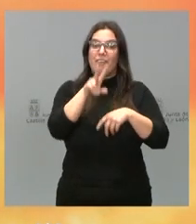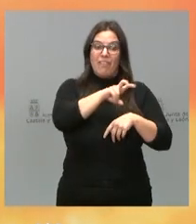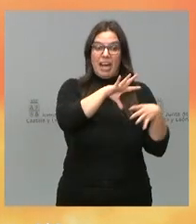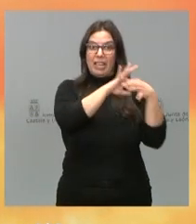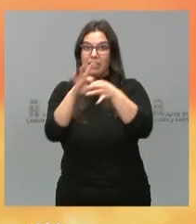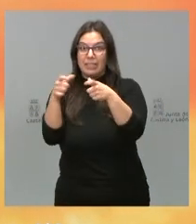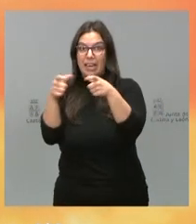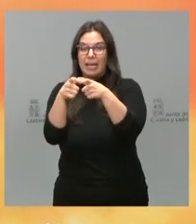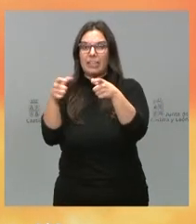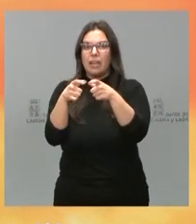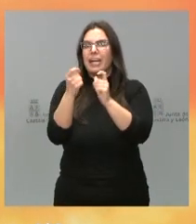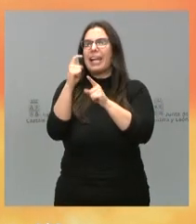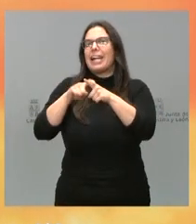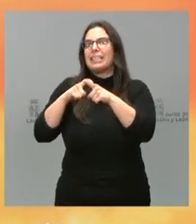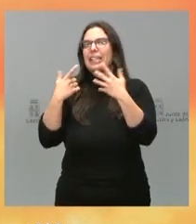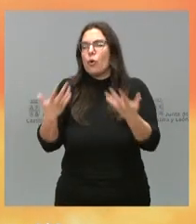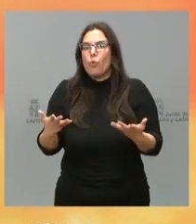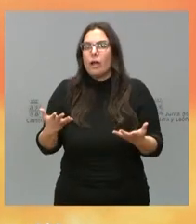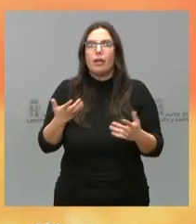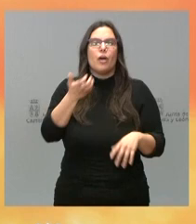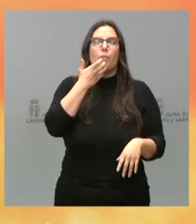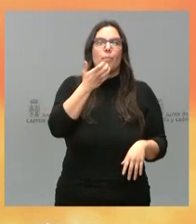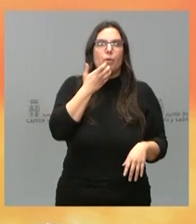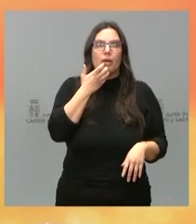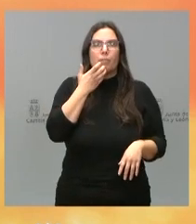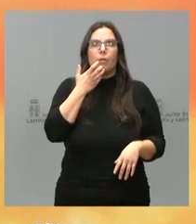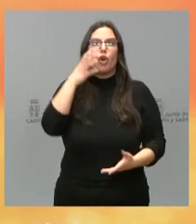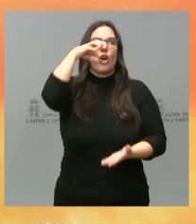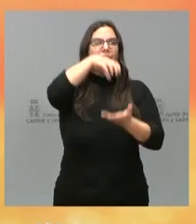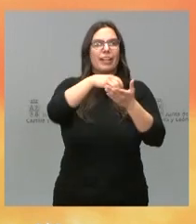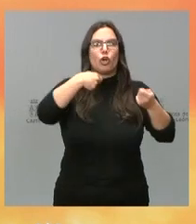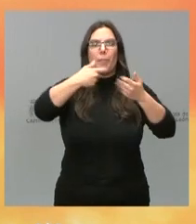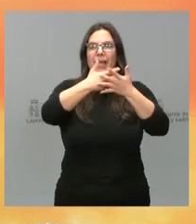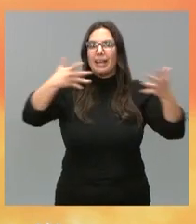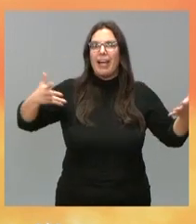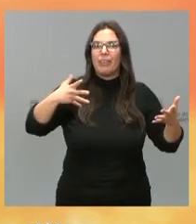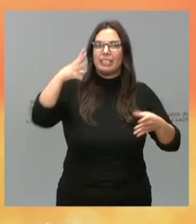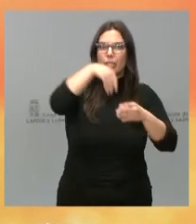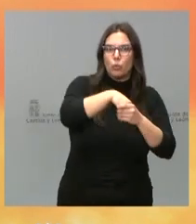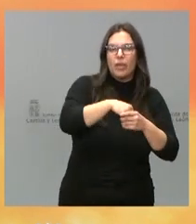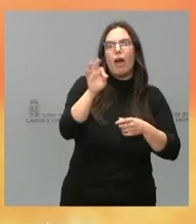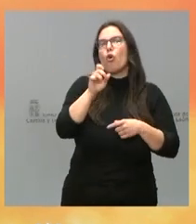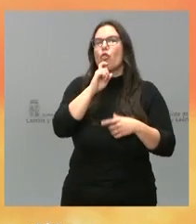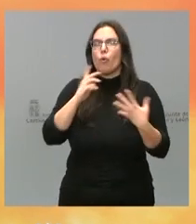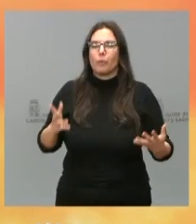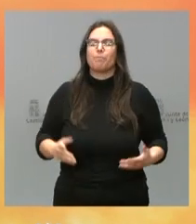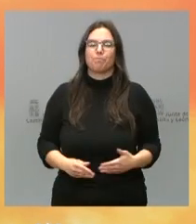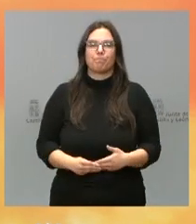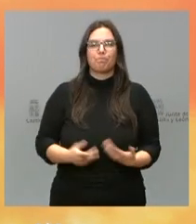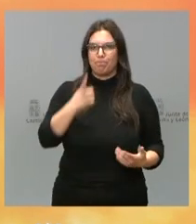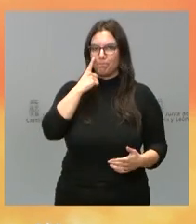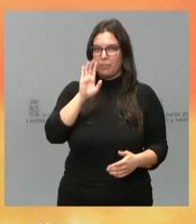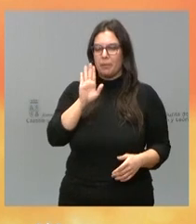sumarse a esta campaña no sé si quedan excluidas o incluidas las grandes superficies o qué características tienen vamos a